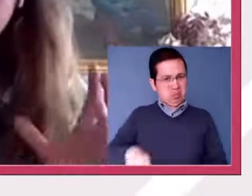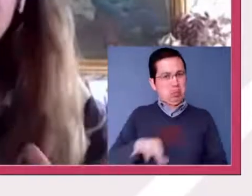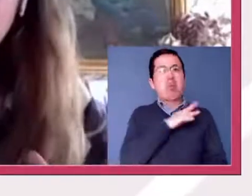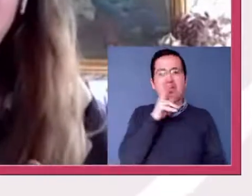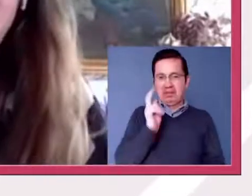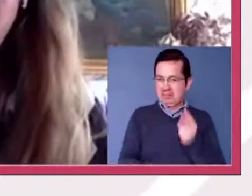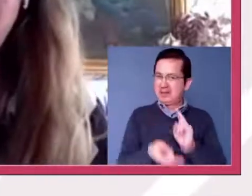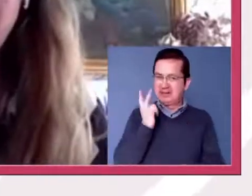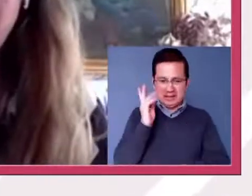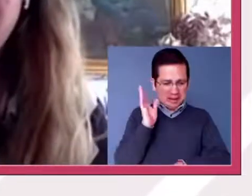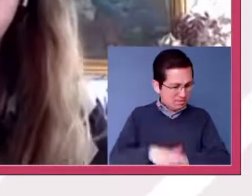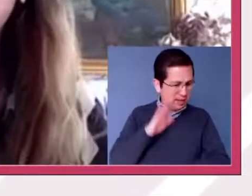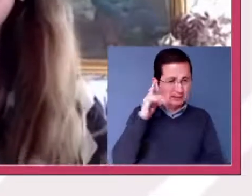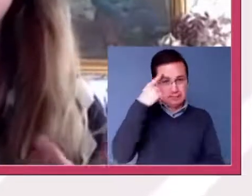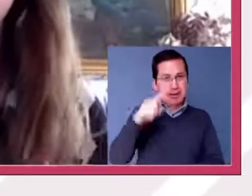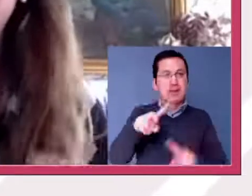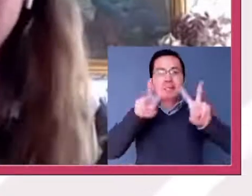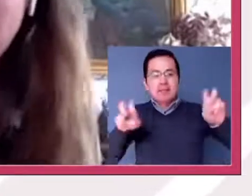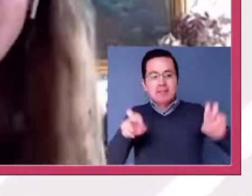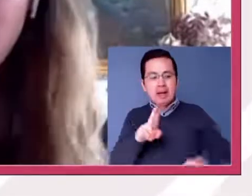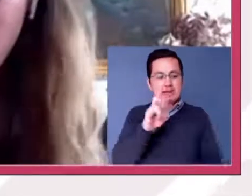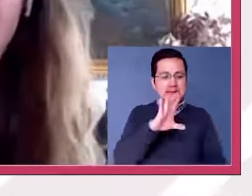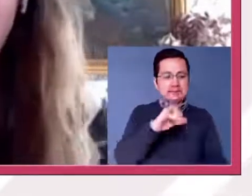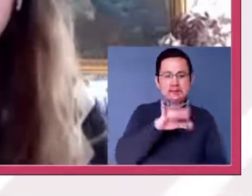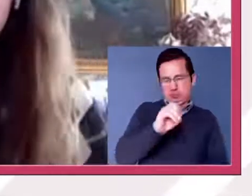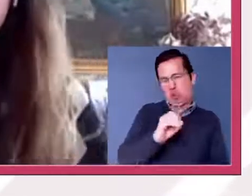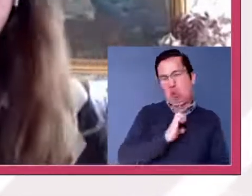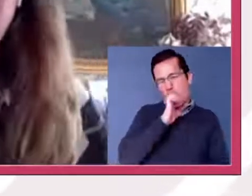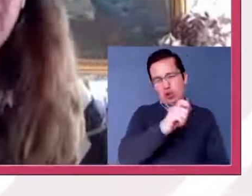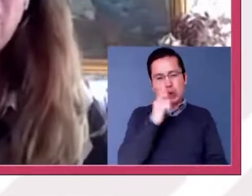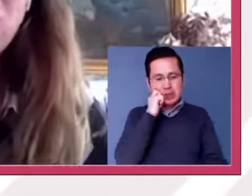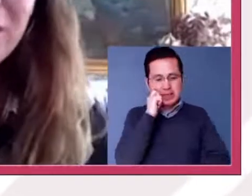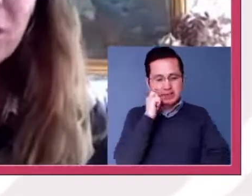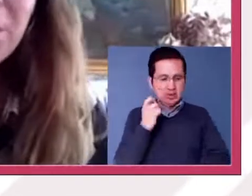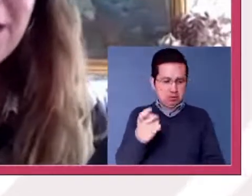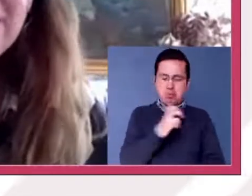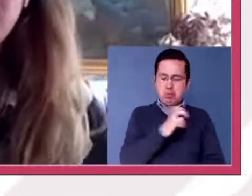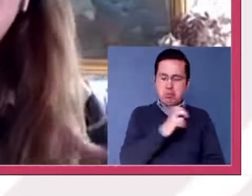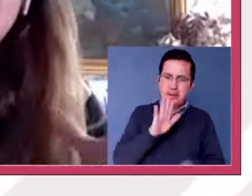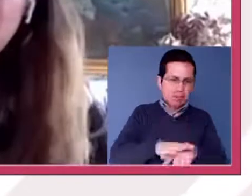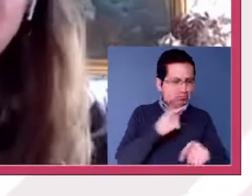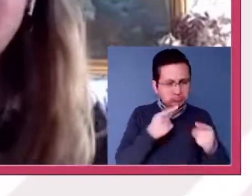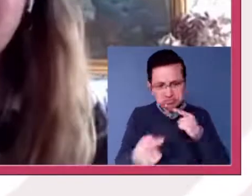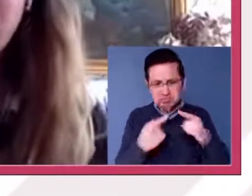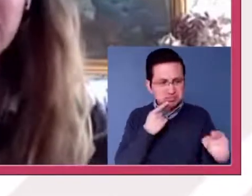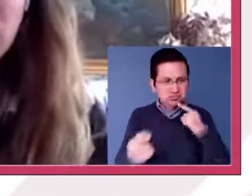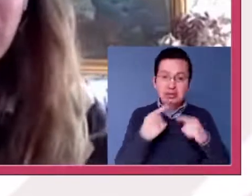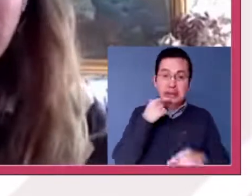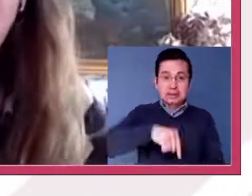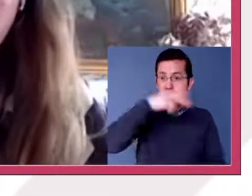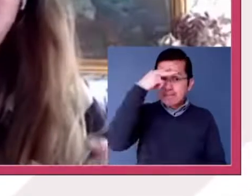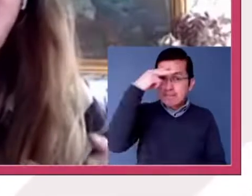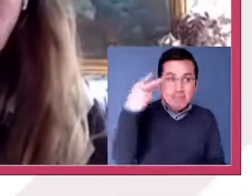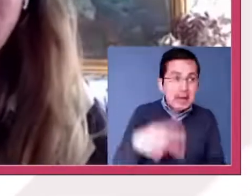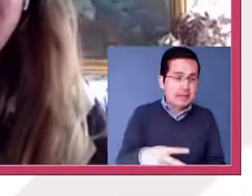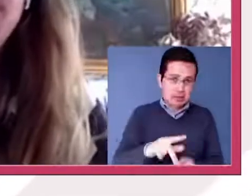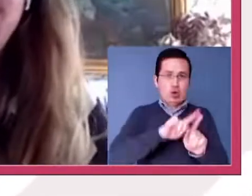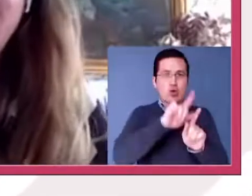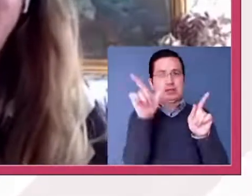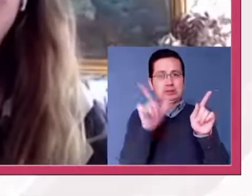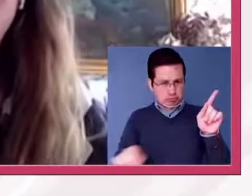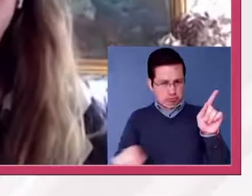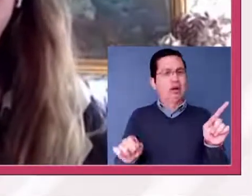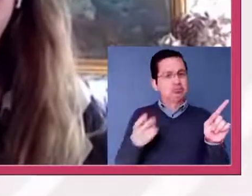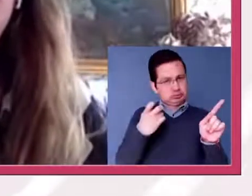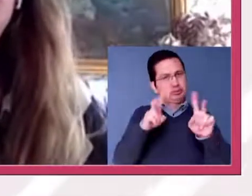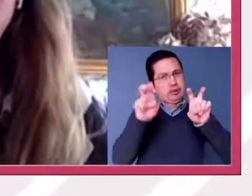del racismo y la importancia de seguir discutiendo de eso en nuestro país y en nuestra ciudad en particular, porque todavía